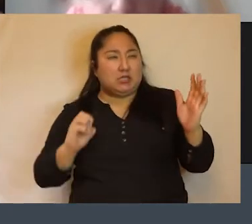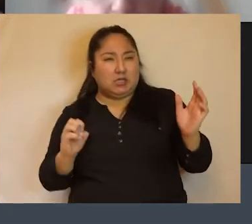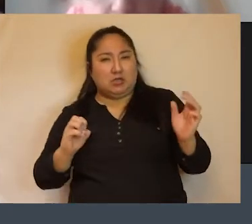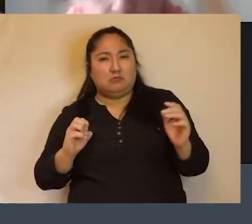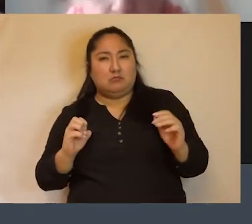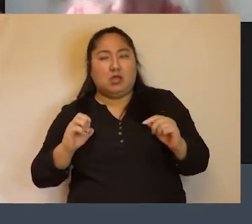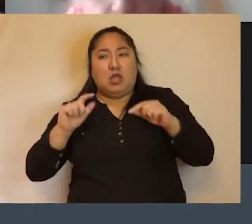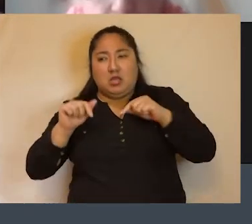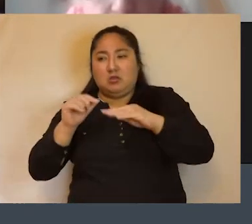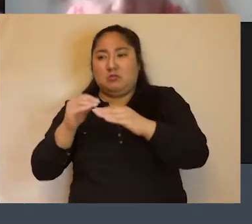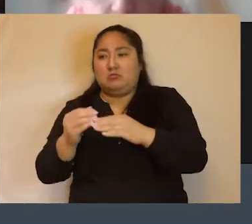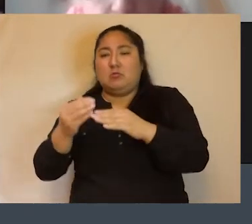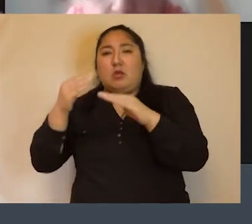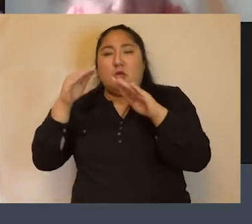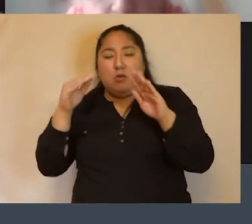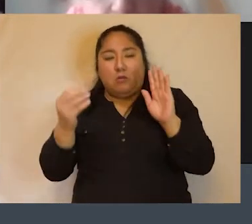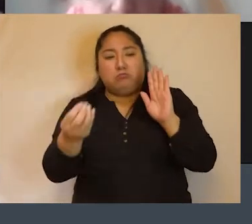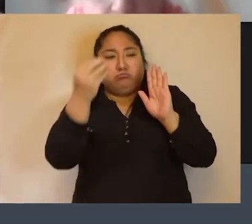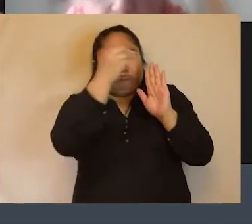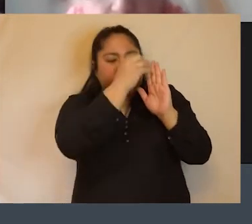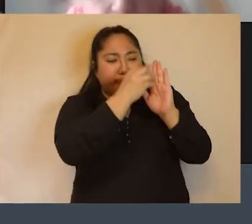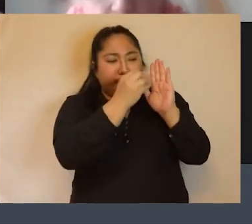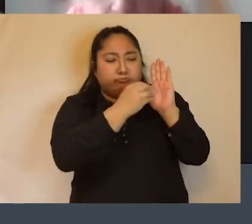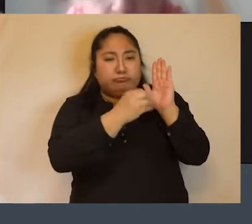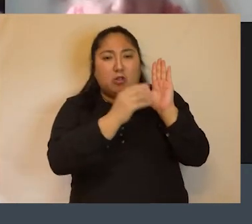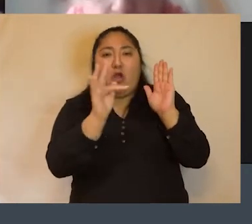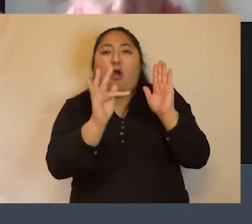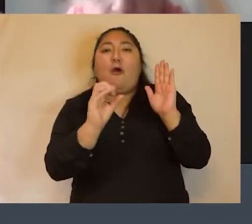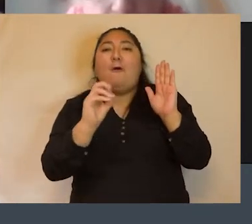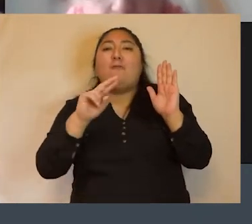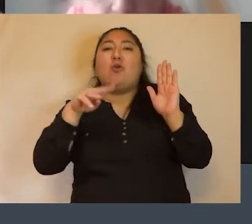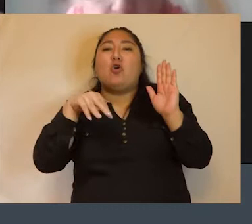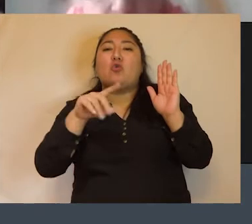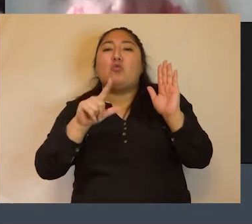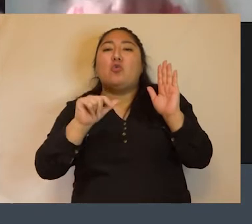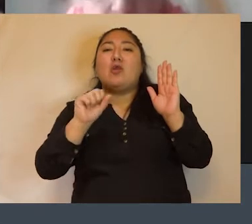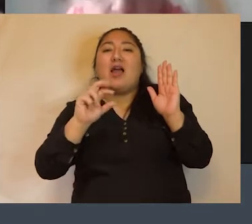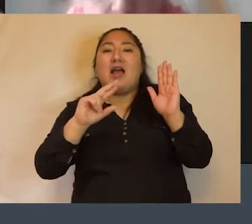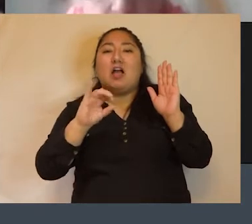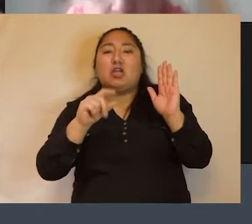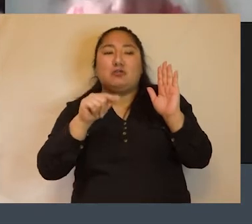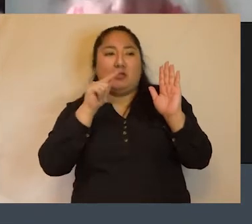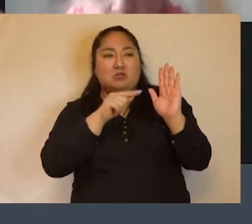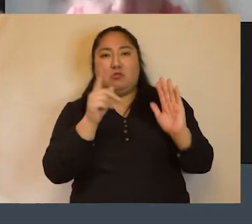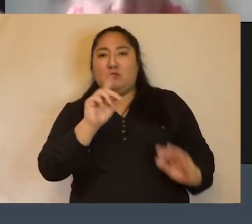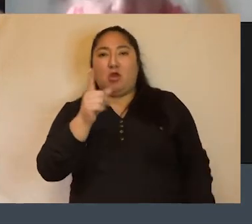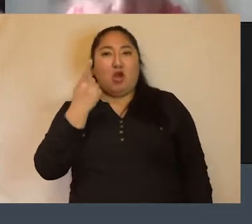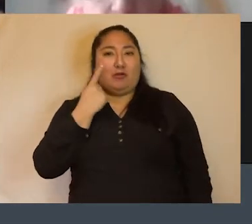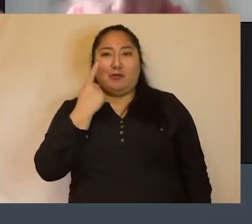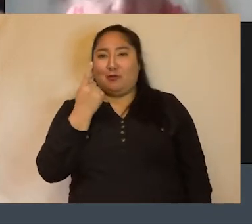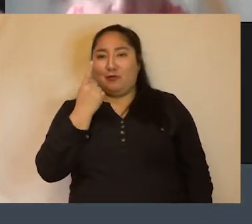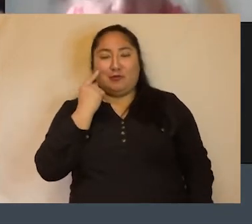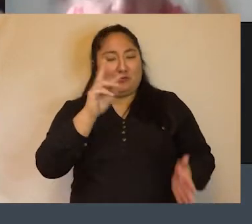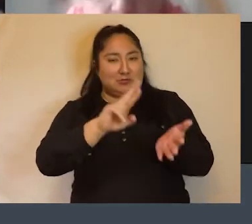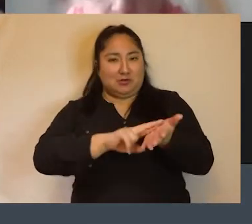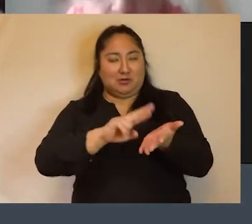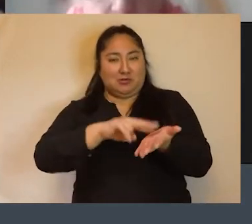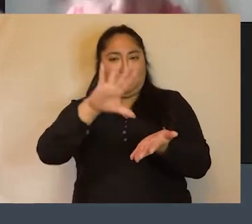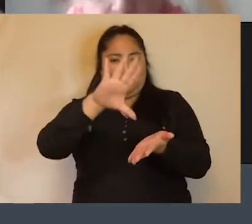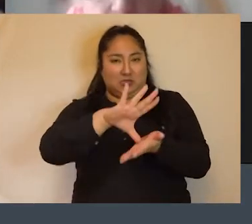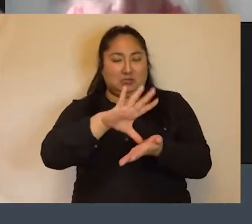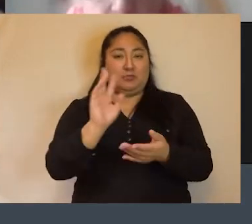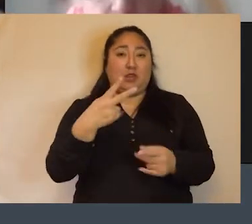retirar y ponerlo en un formulario, ¿ya? Es no conocer la realidad del país.